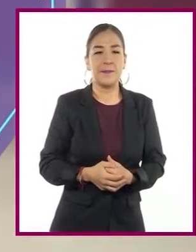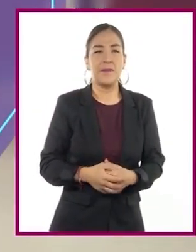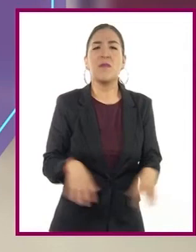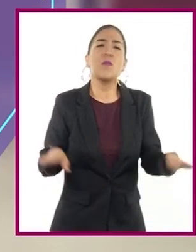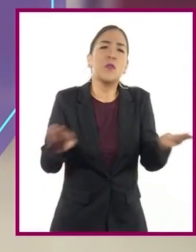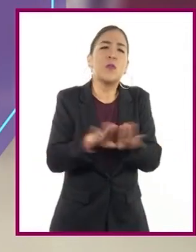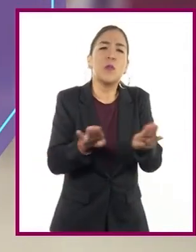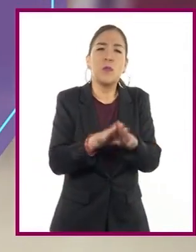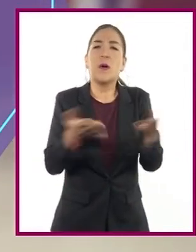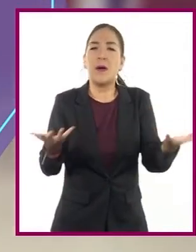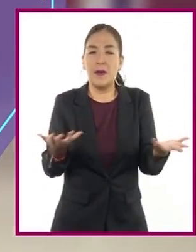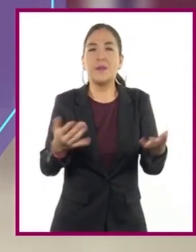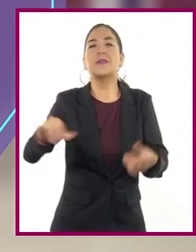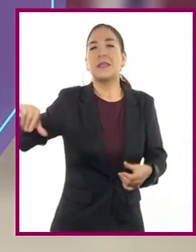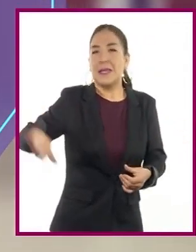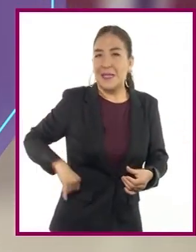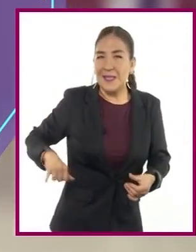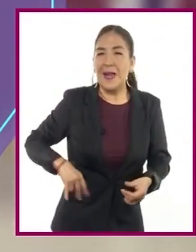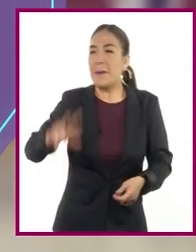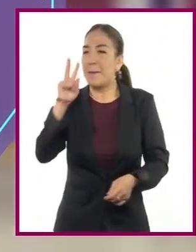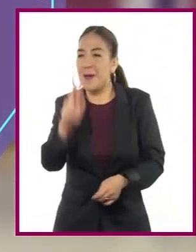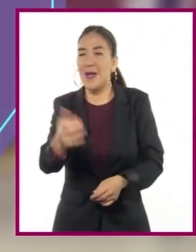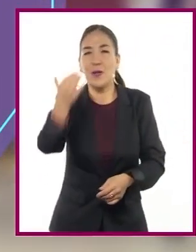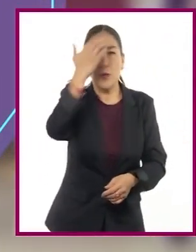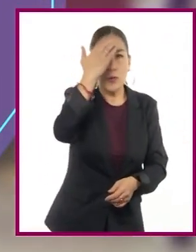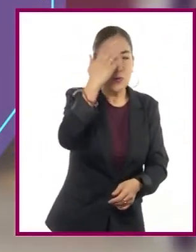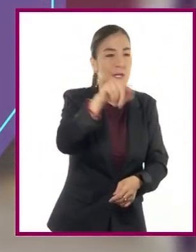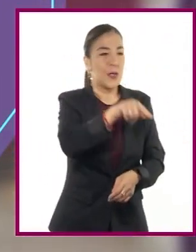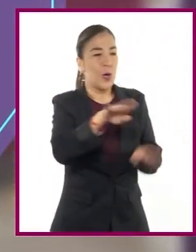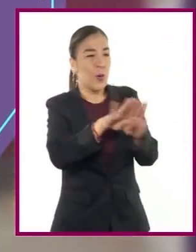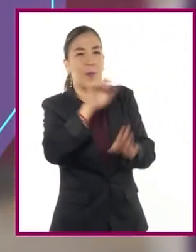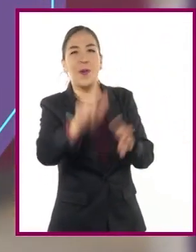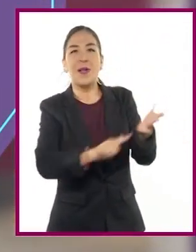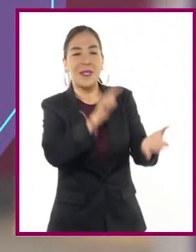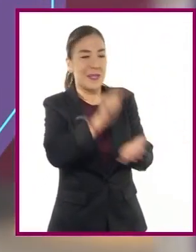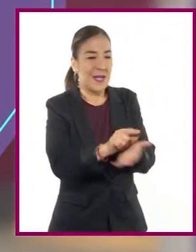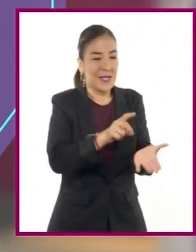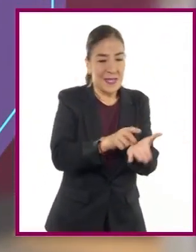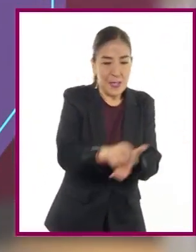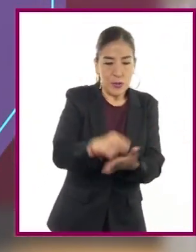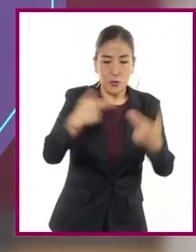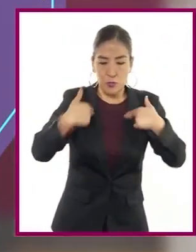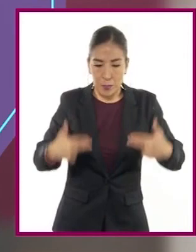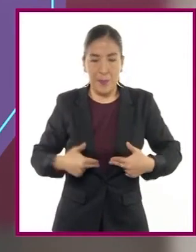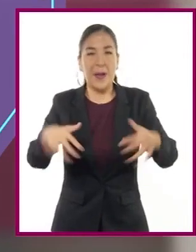como interesarnos y conocer las leyes y derechos humanos básicos,